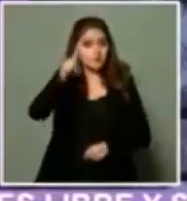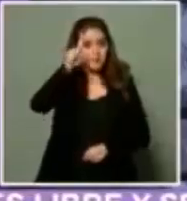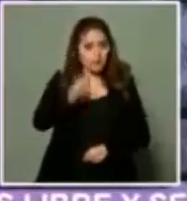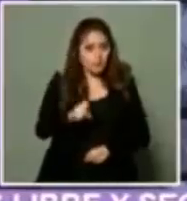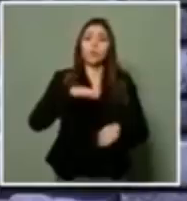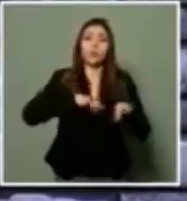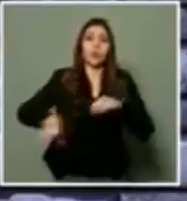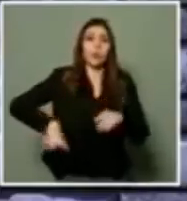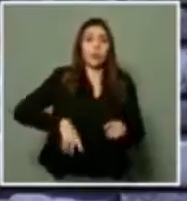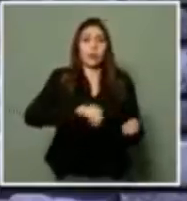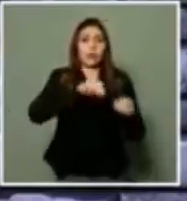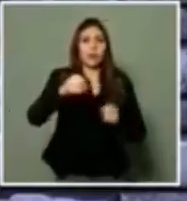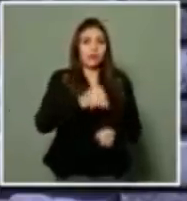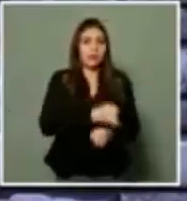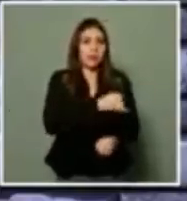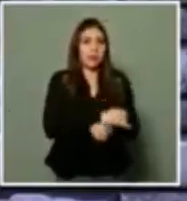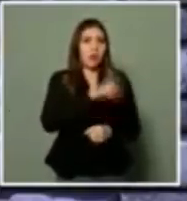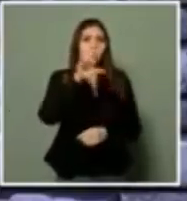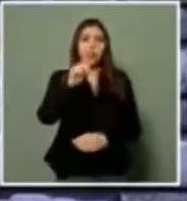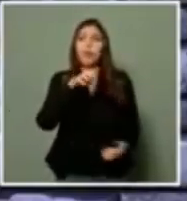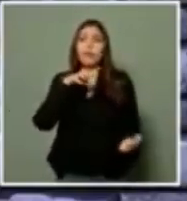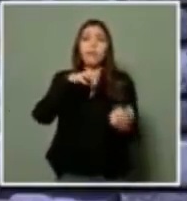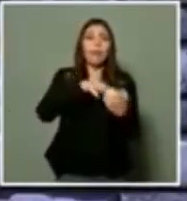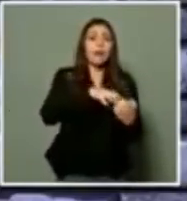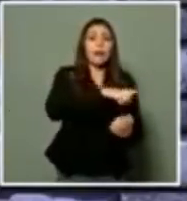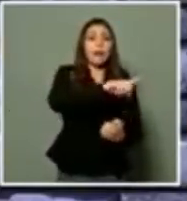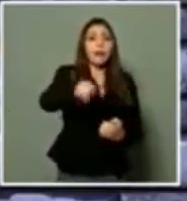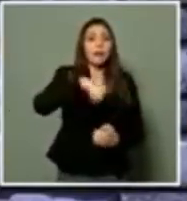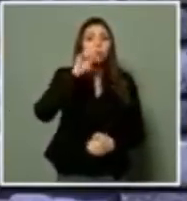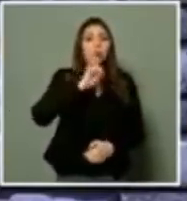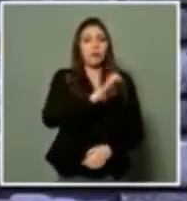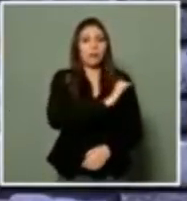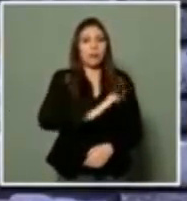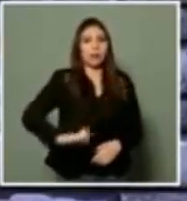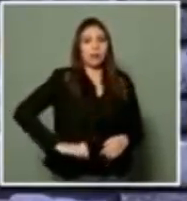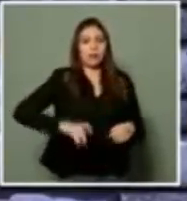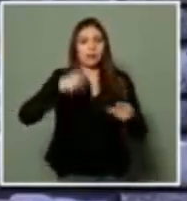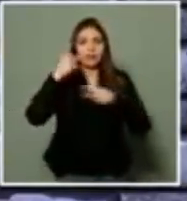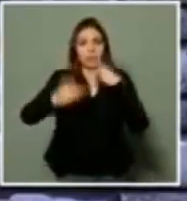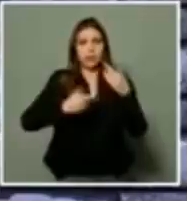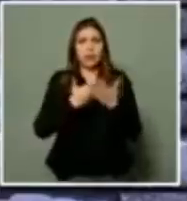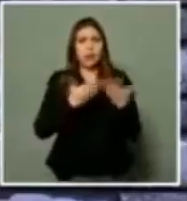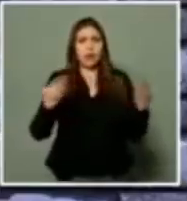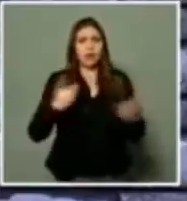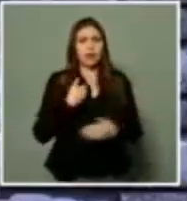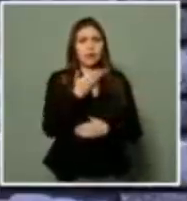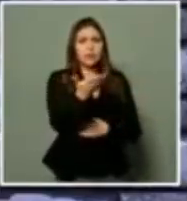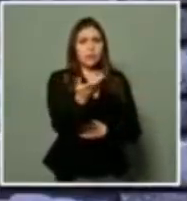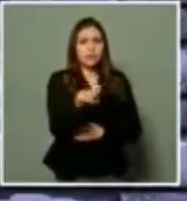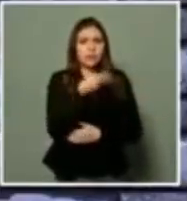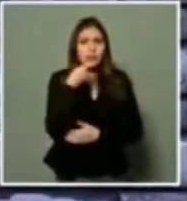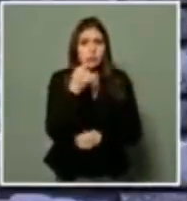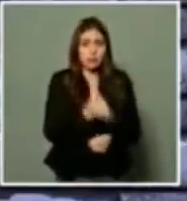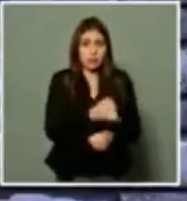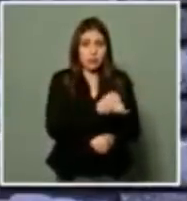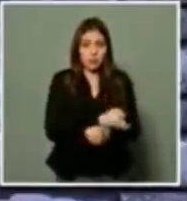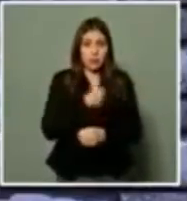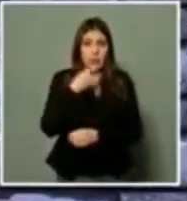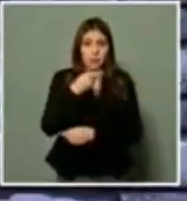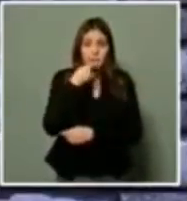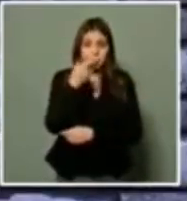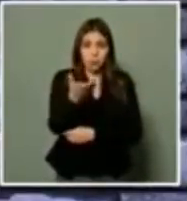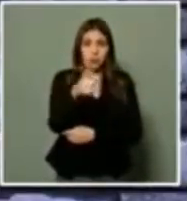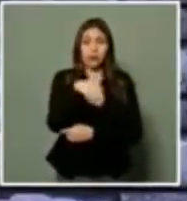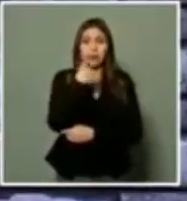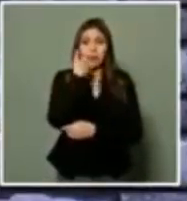compromiso. Querido Iztapalapa, quiero dejarte una pregunta de tarea. ¿Quieres que te siga gobernando gente